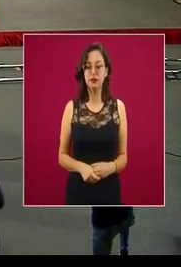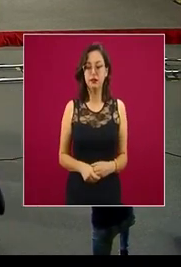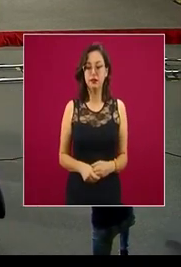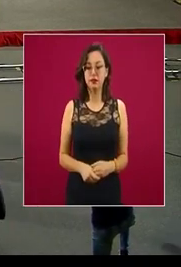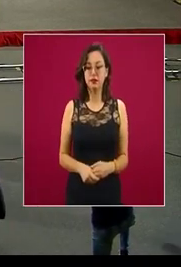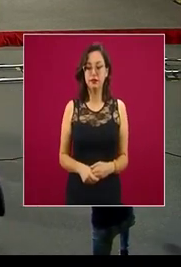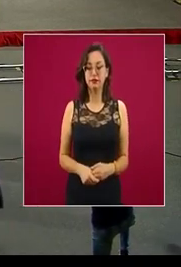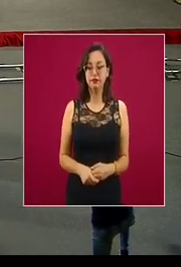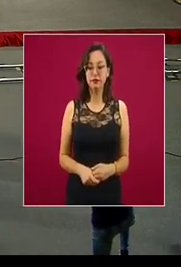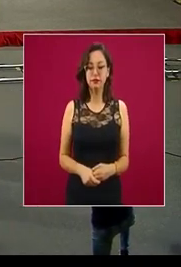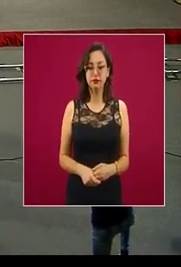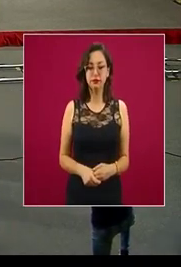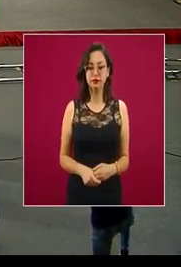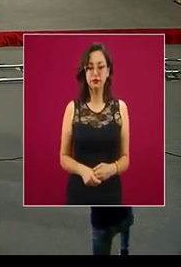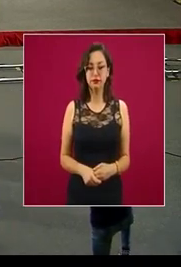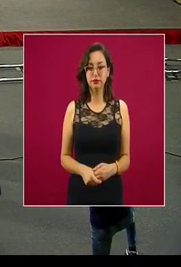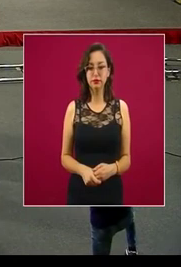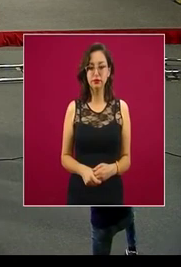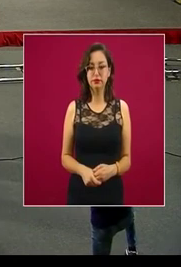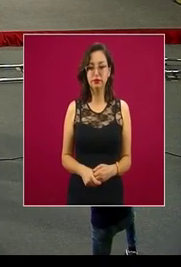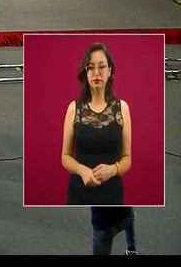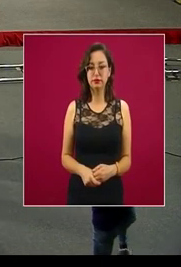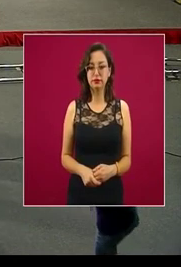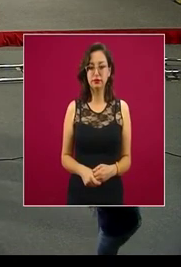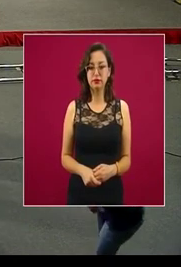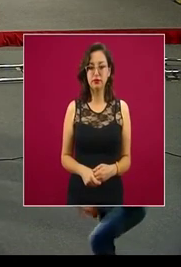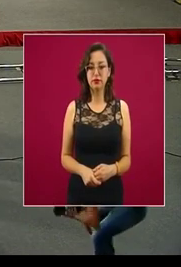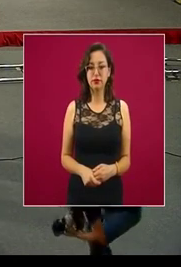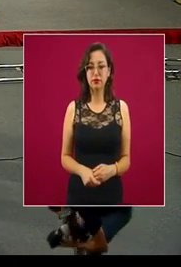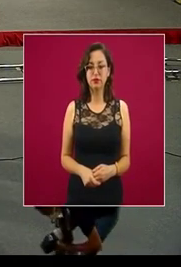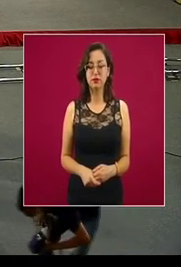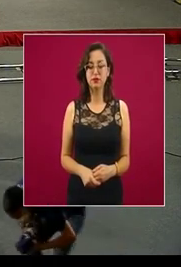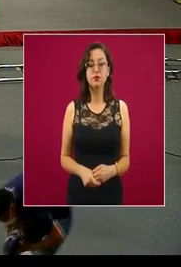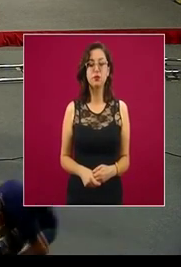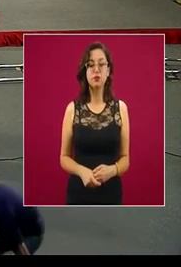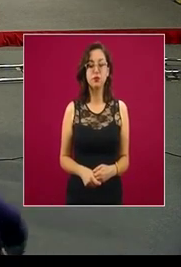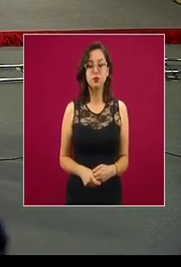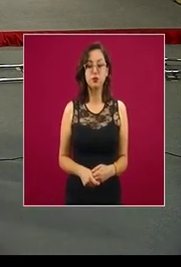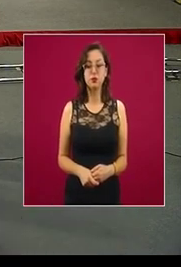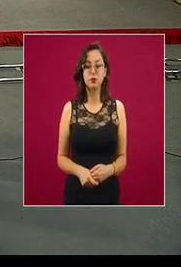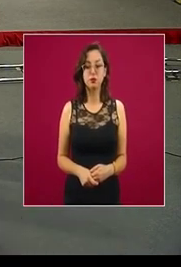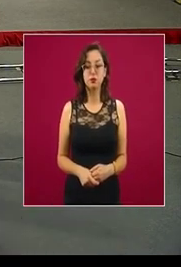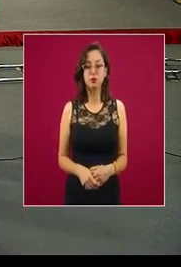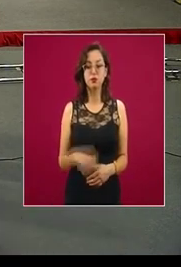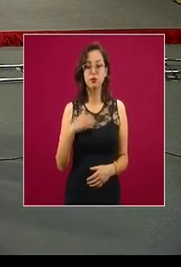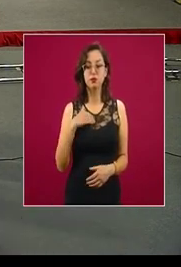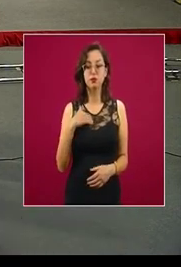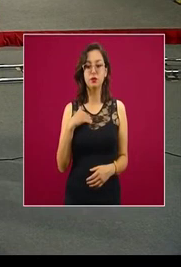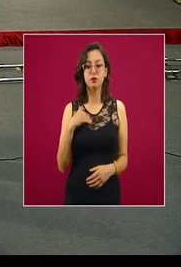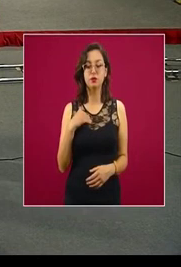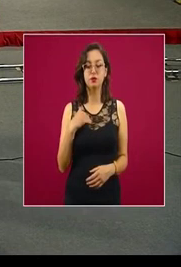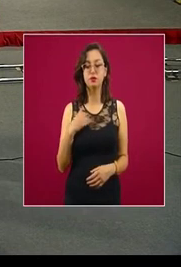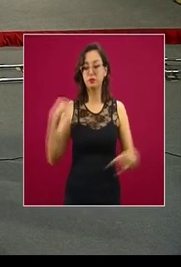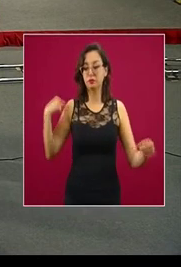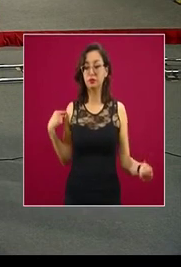primera diapositiva. Ya se me olvidaba el micrófono. Muy bien, pues hoy es el día 42